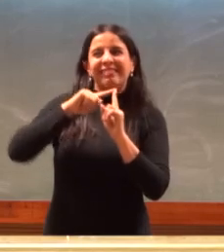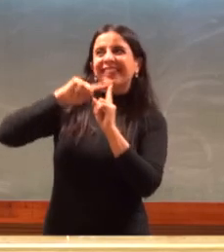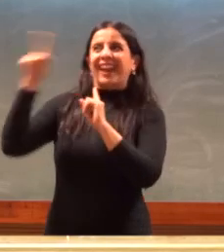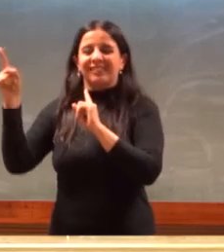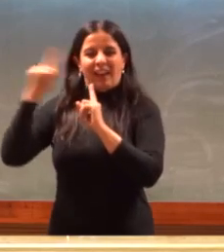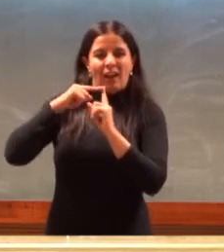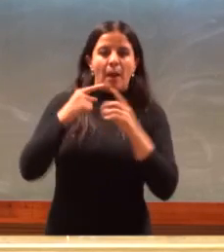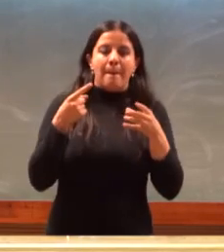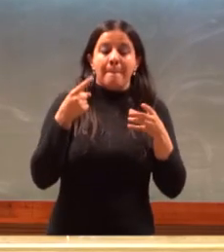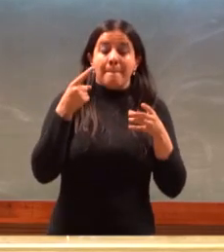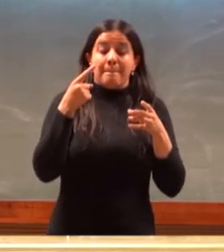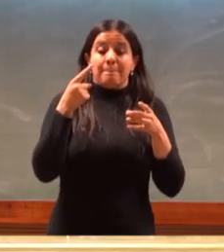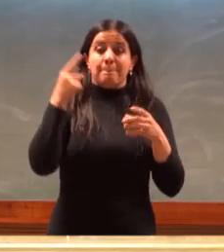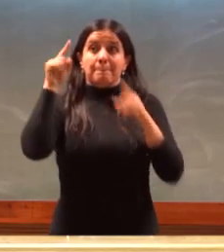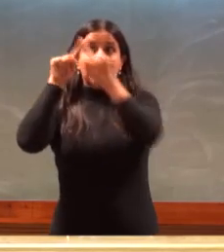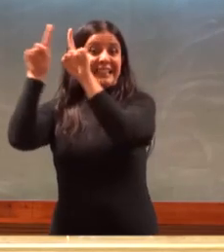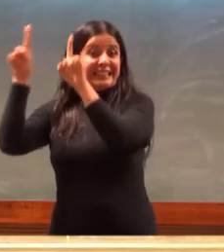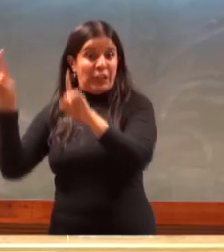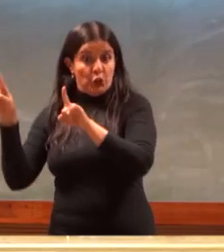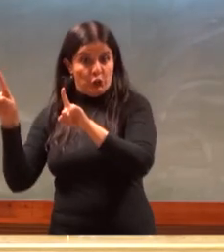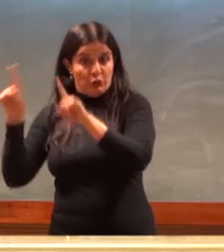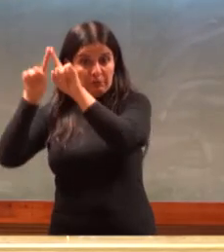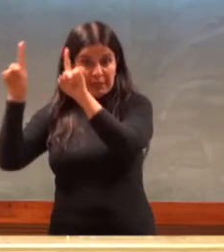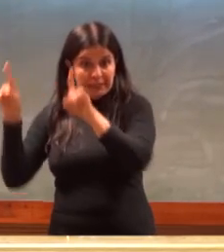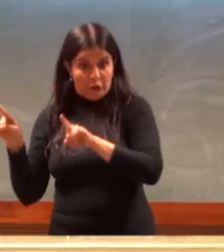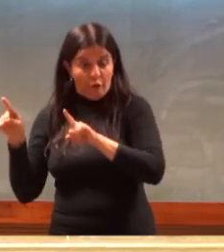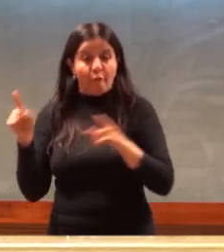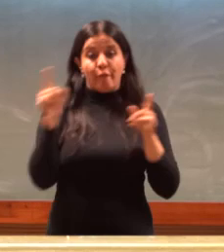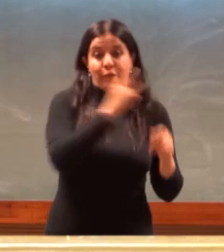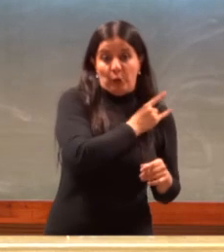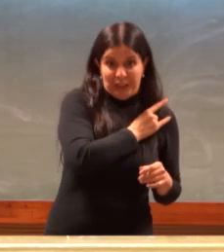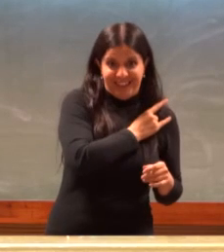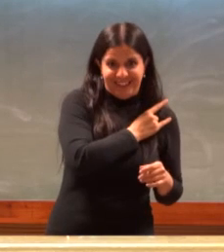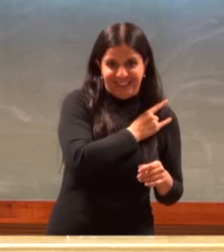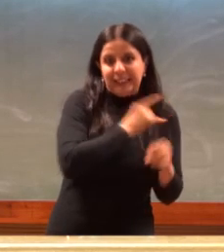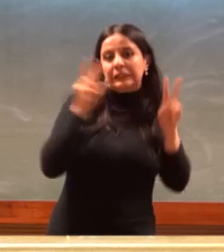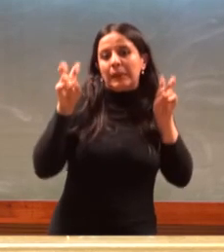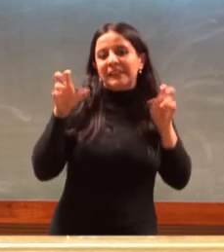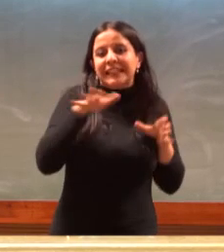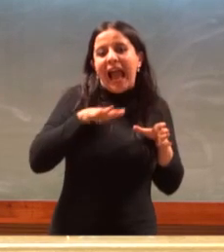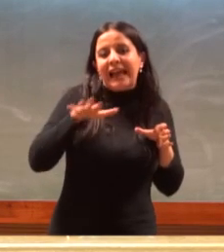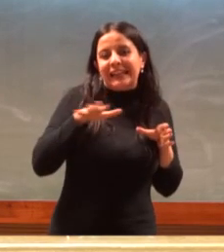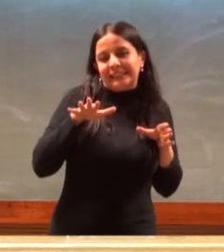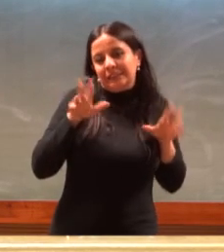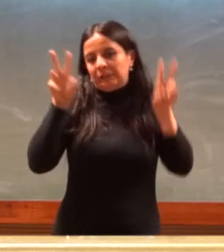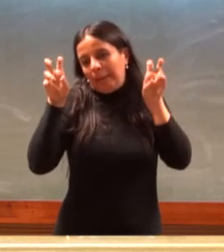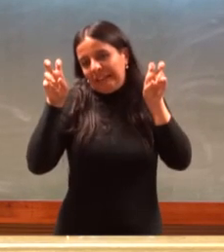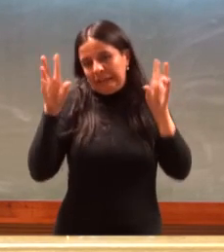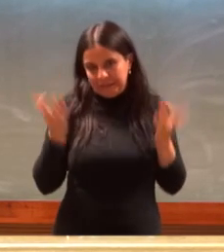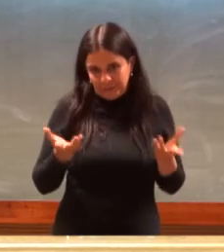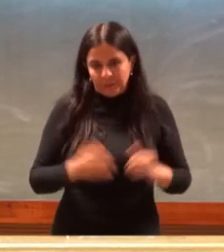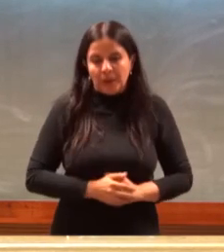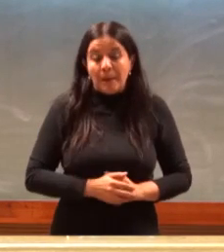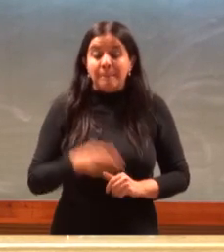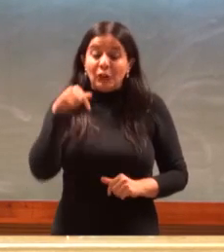facultades y digamos los espacios de cada una de las áreas disciplinares eh A partir de de del nuevo